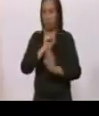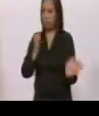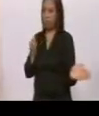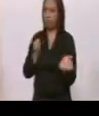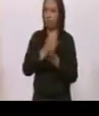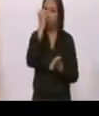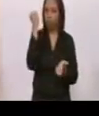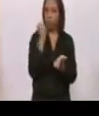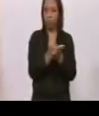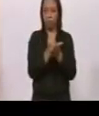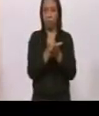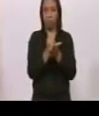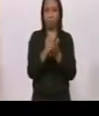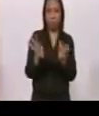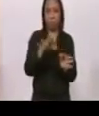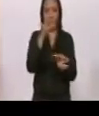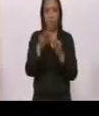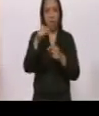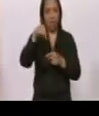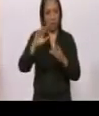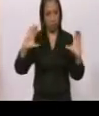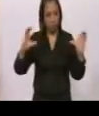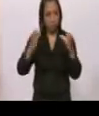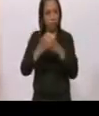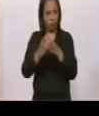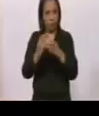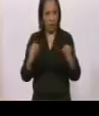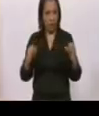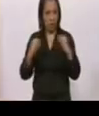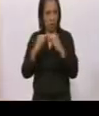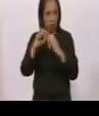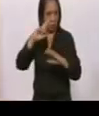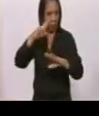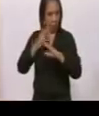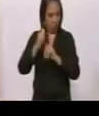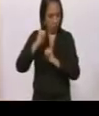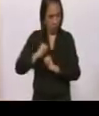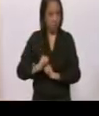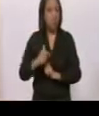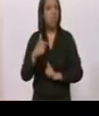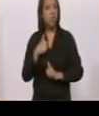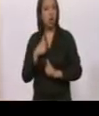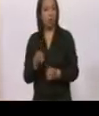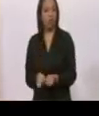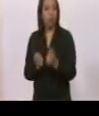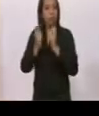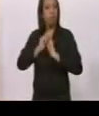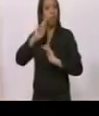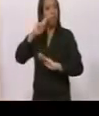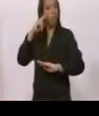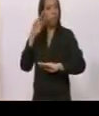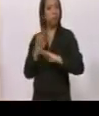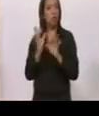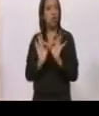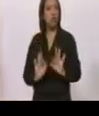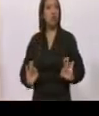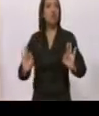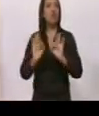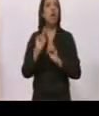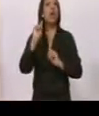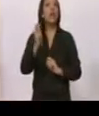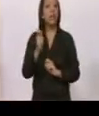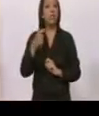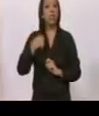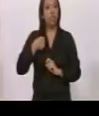definitivo de este órgano jurisdiccional, tendré la elevada responsabilidad de conducir el gobierno de